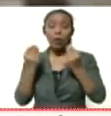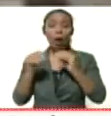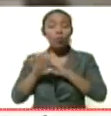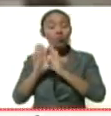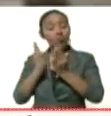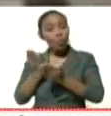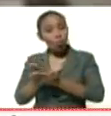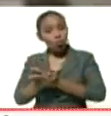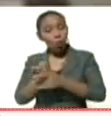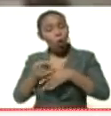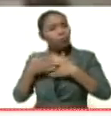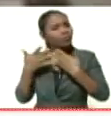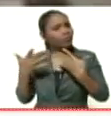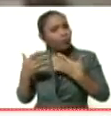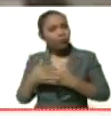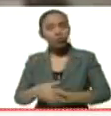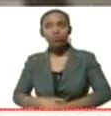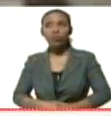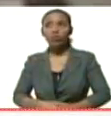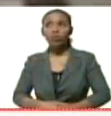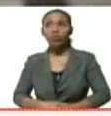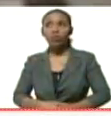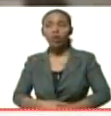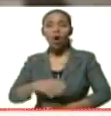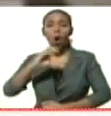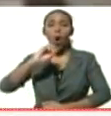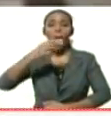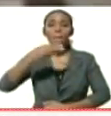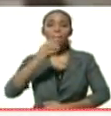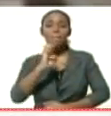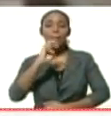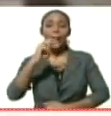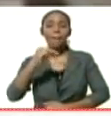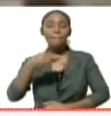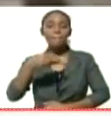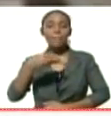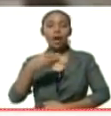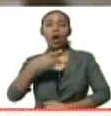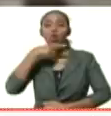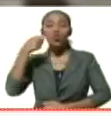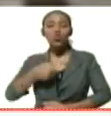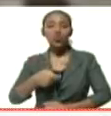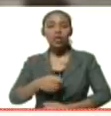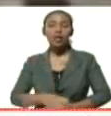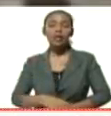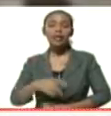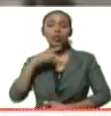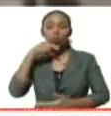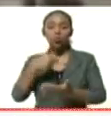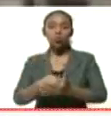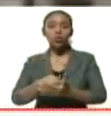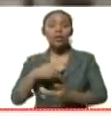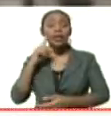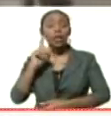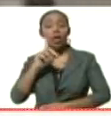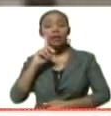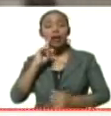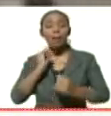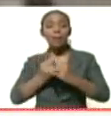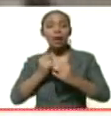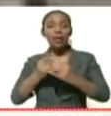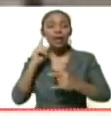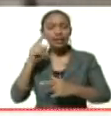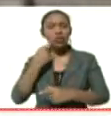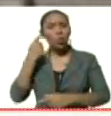mundo es la OPEP, Rusia y lo llamada OPEP Plus. Le ratifiqué mucho